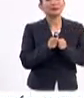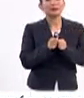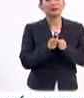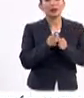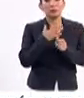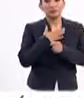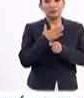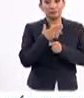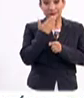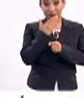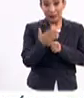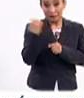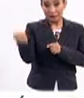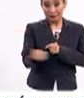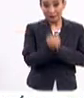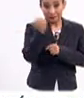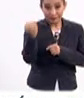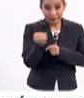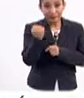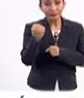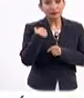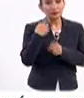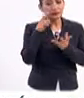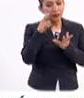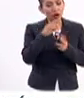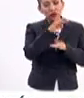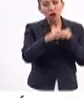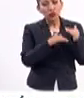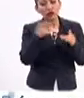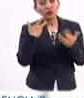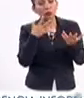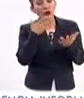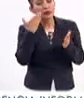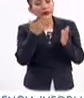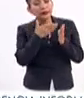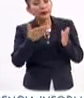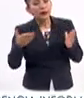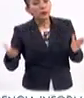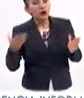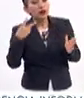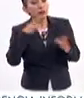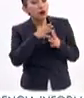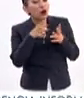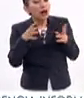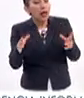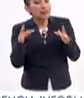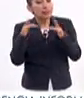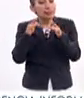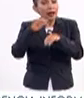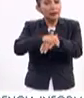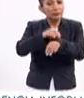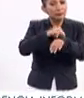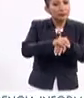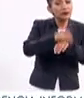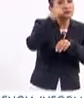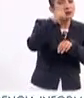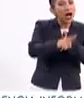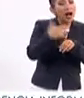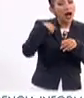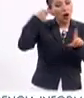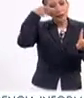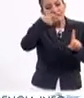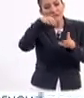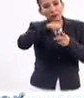bueno, rectora, es que afortunadamente nos tocó a todos nosotros estar en una época en donde tenemos grandes aliadas para lograr